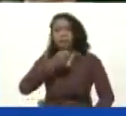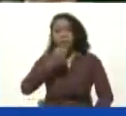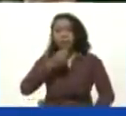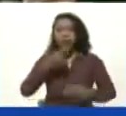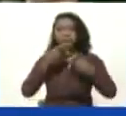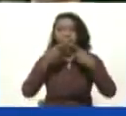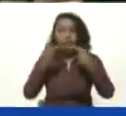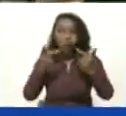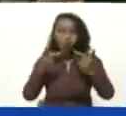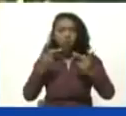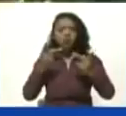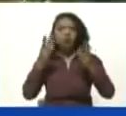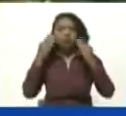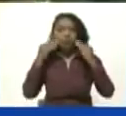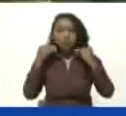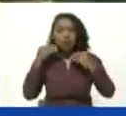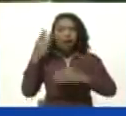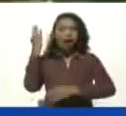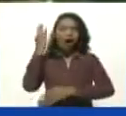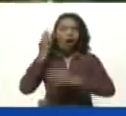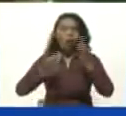expertos, abogadas,